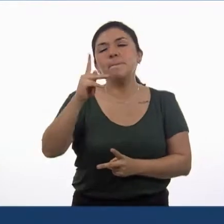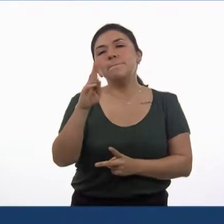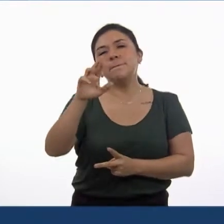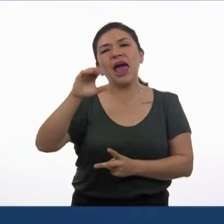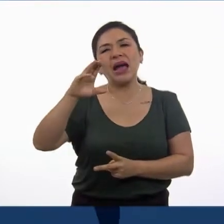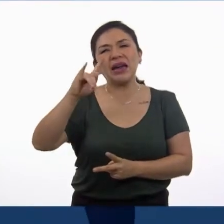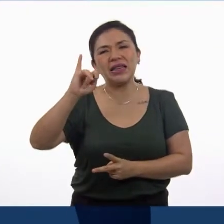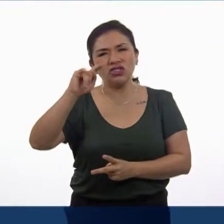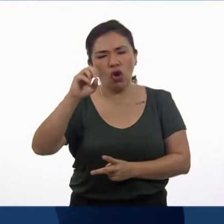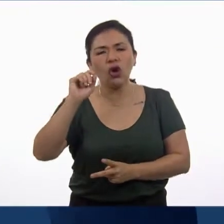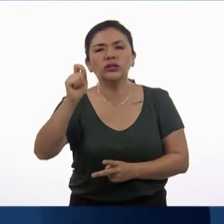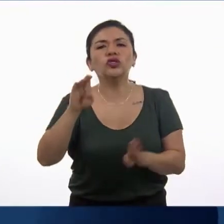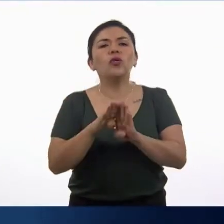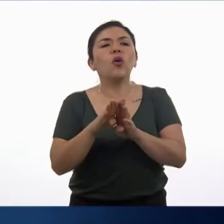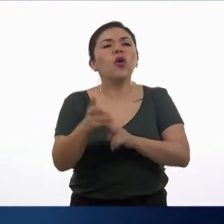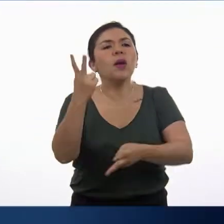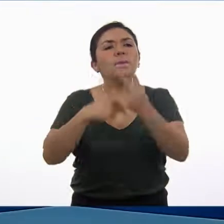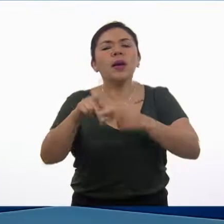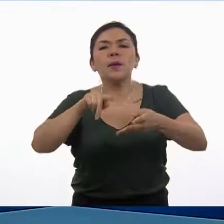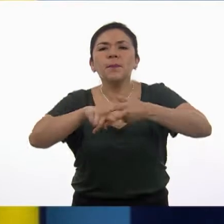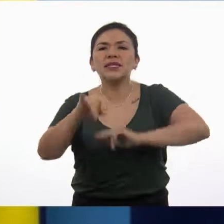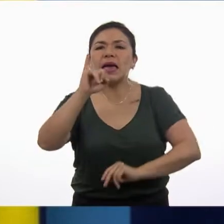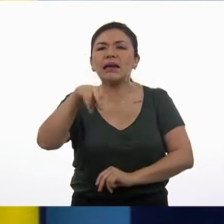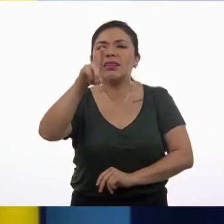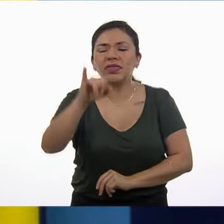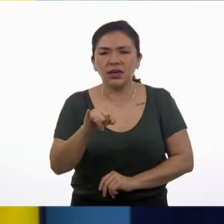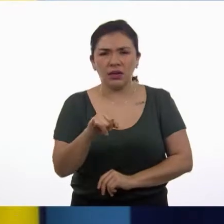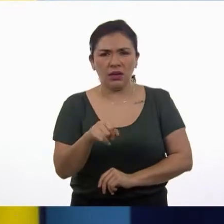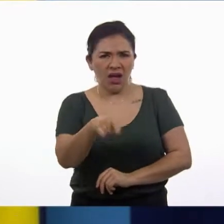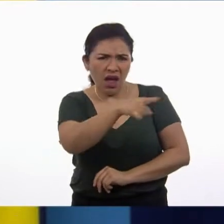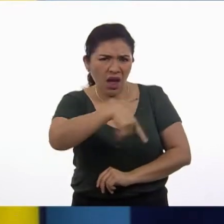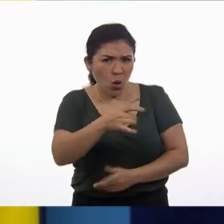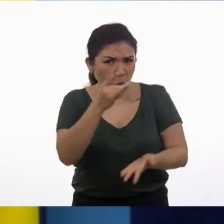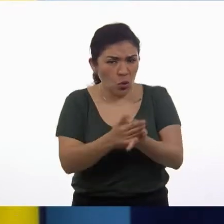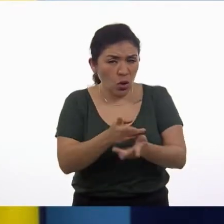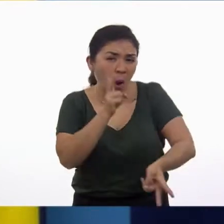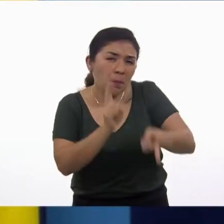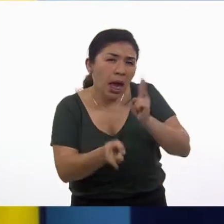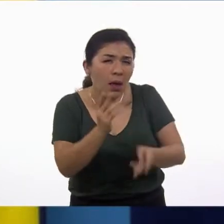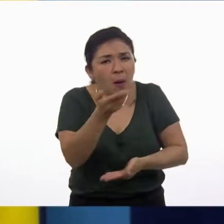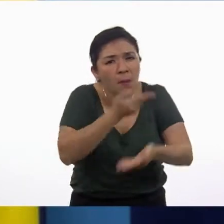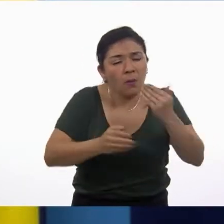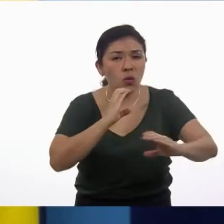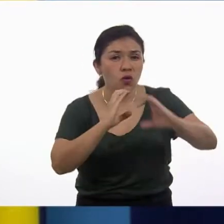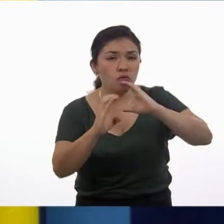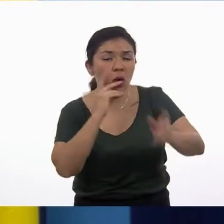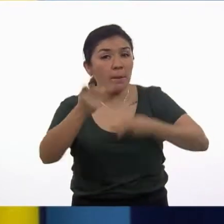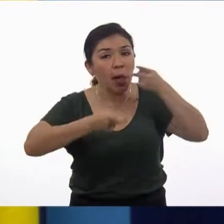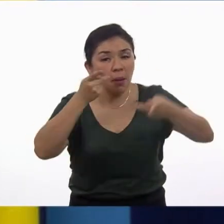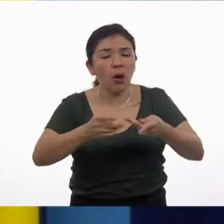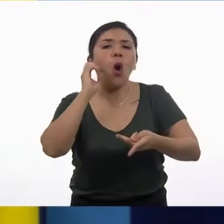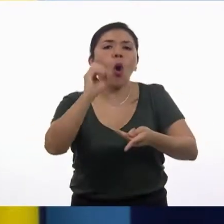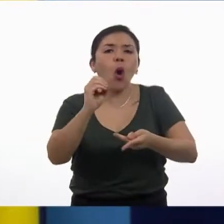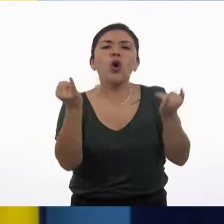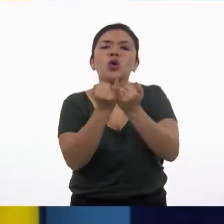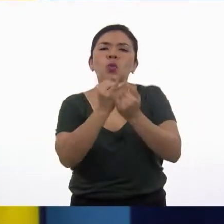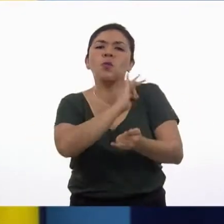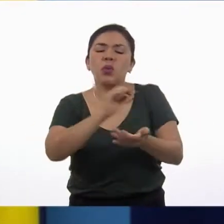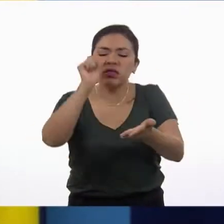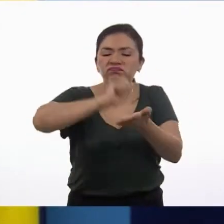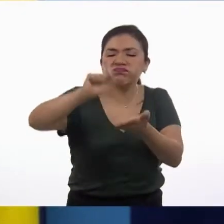que son raíces del hindi. ¿Y solo se comunicaban de manera oral o al igual que las otras civilizaciones desarrollaron un